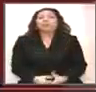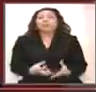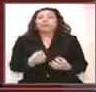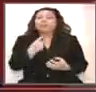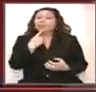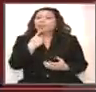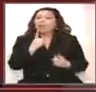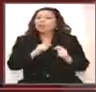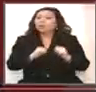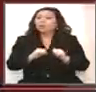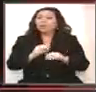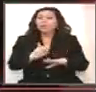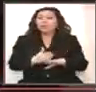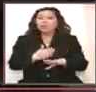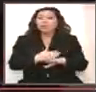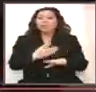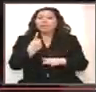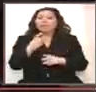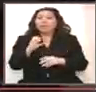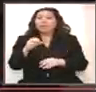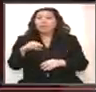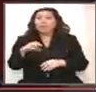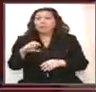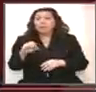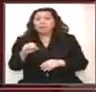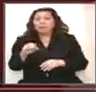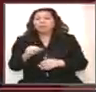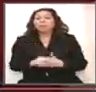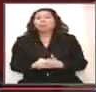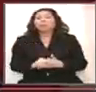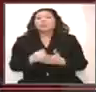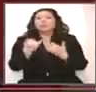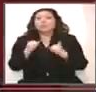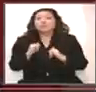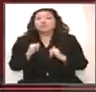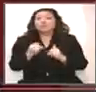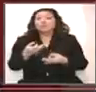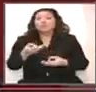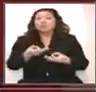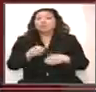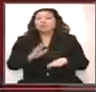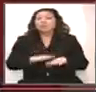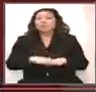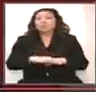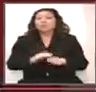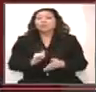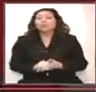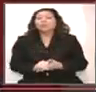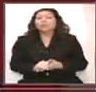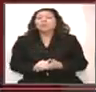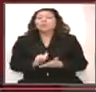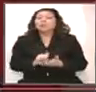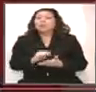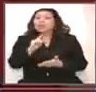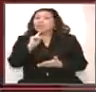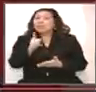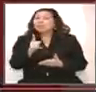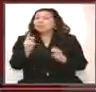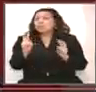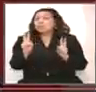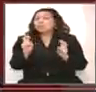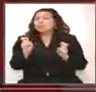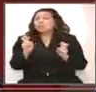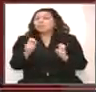destacar algunas acciones desarrolladas por el CONAPOC en el ámbito de la información estadística sobre criminalidad, que es un